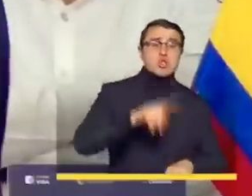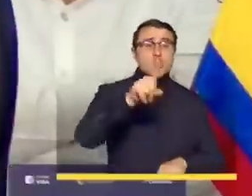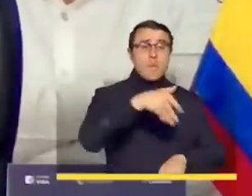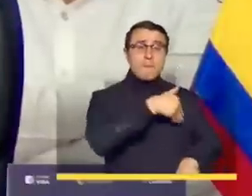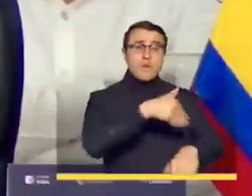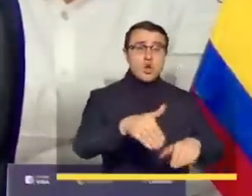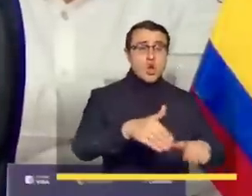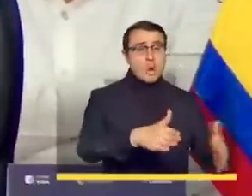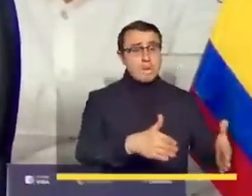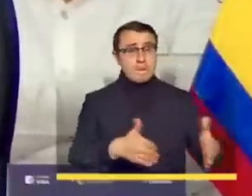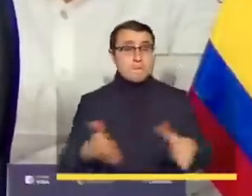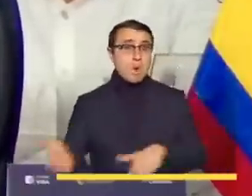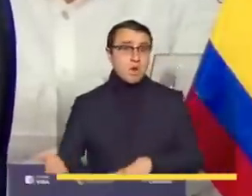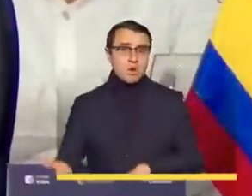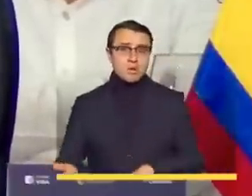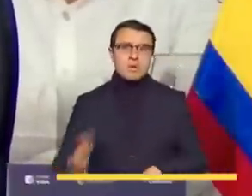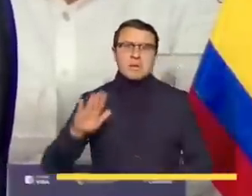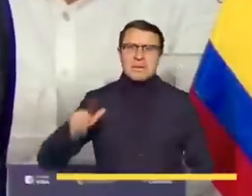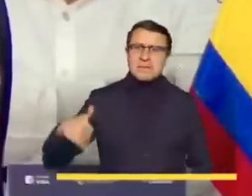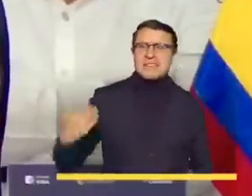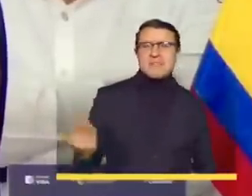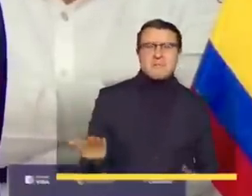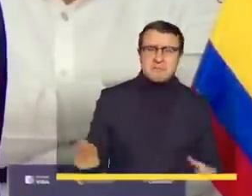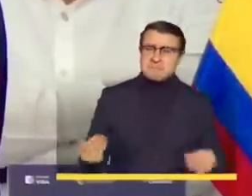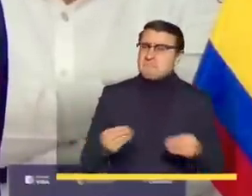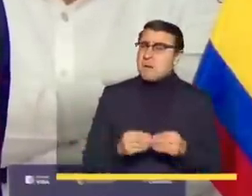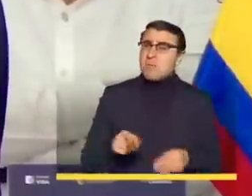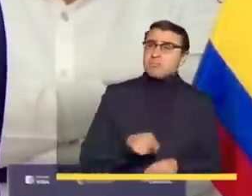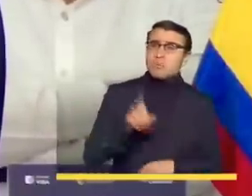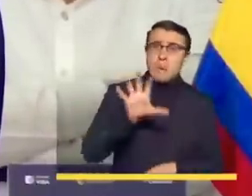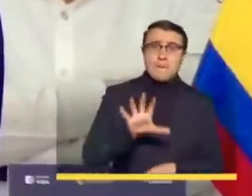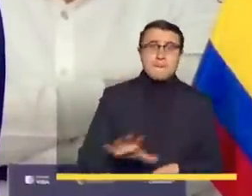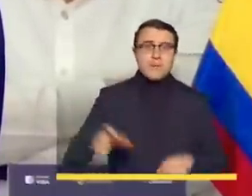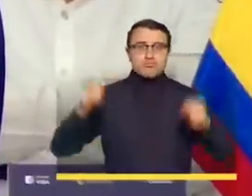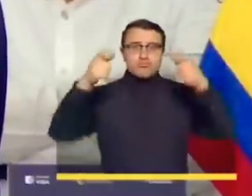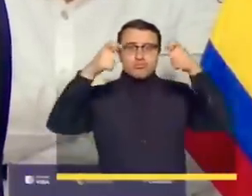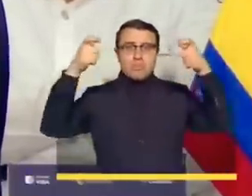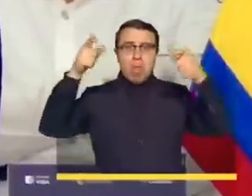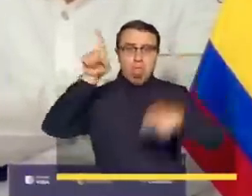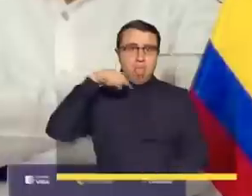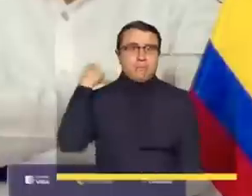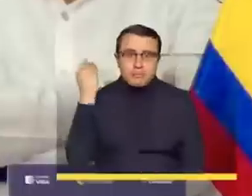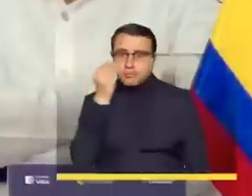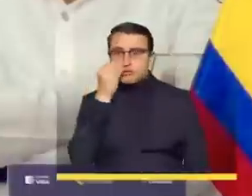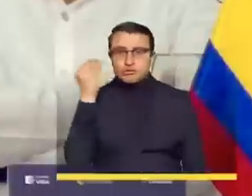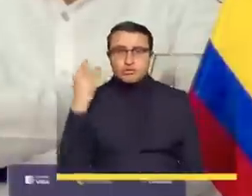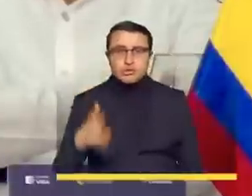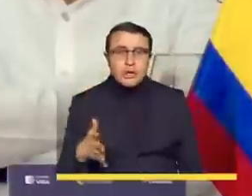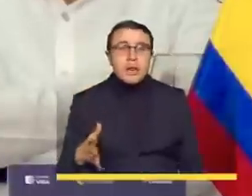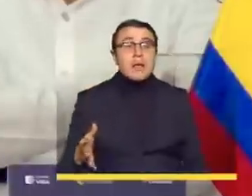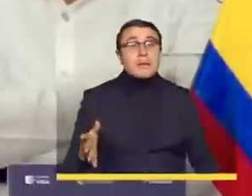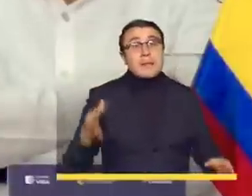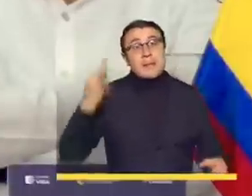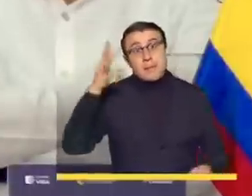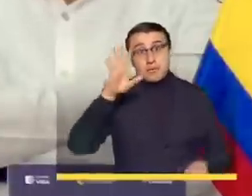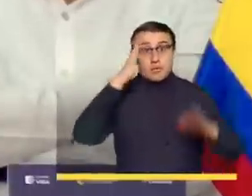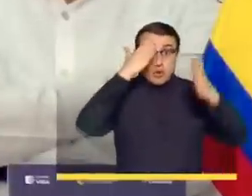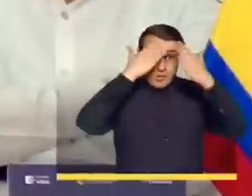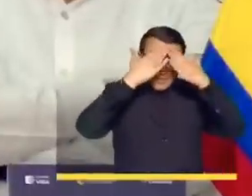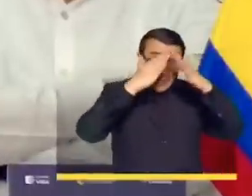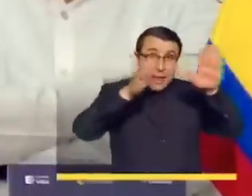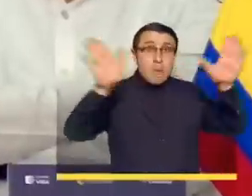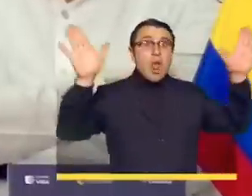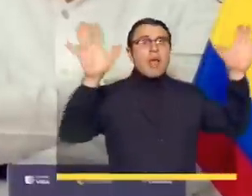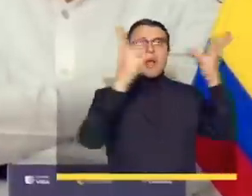Latina. Y vamos a tener más estados fallidos y vamos a tener quizás la muerte de la democracia en nuestro